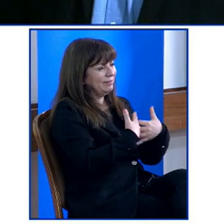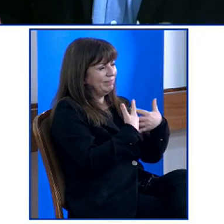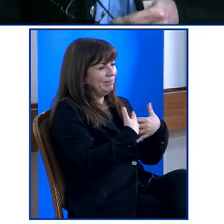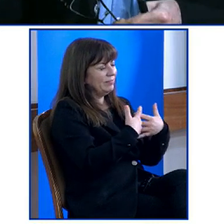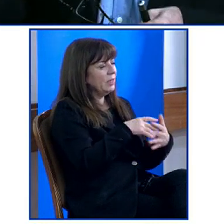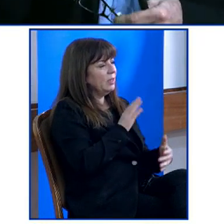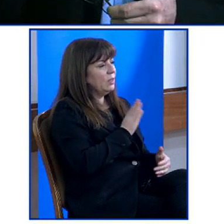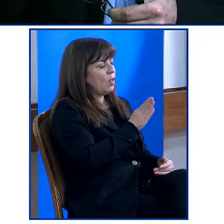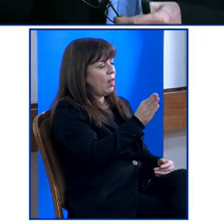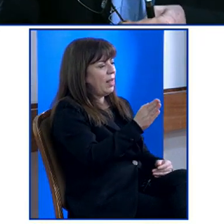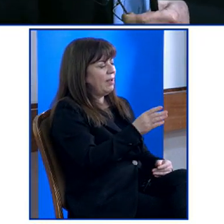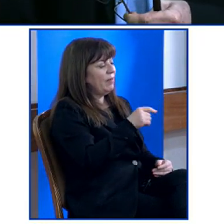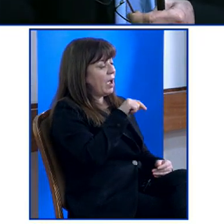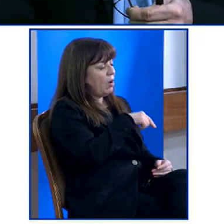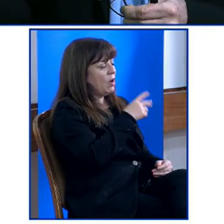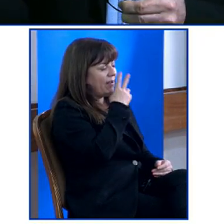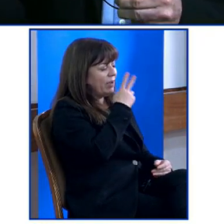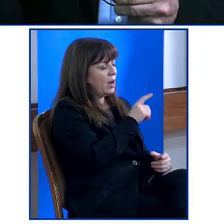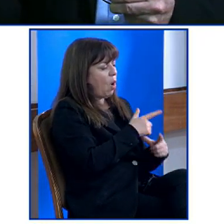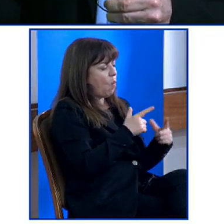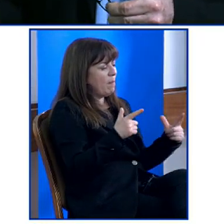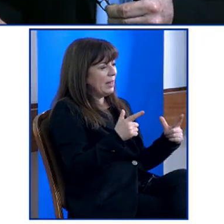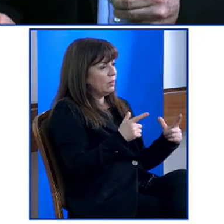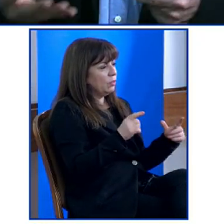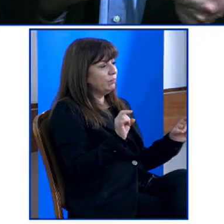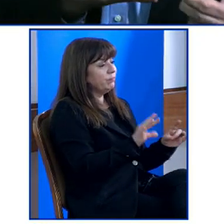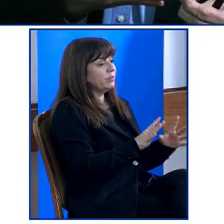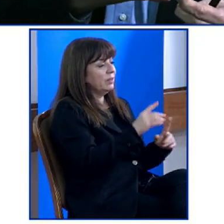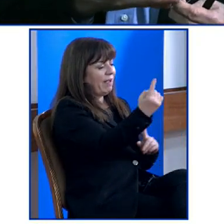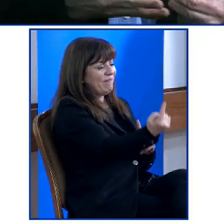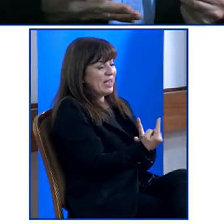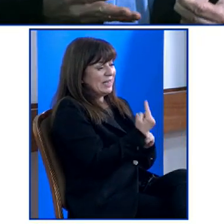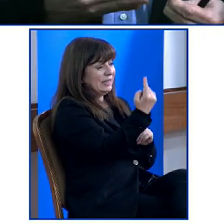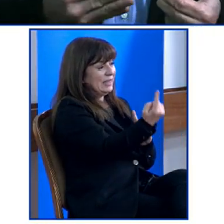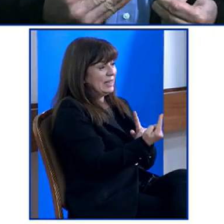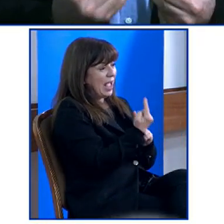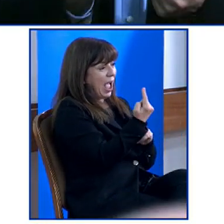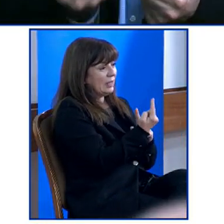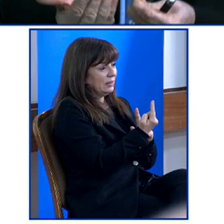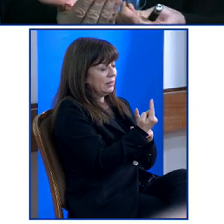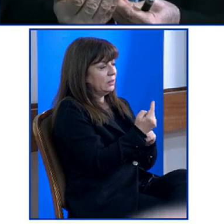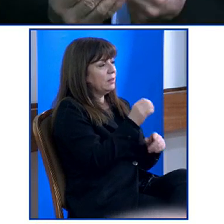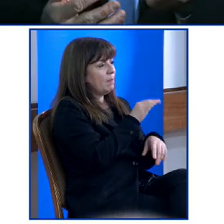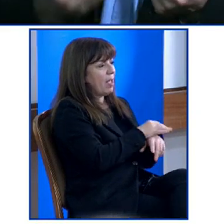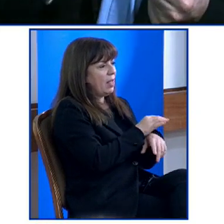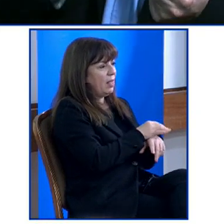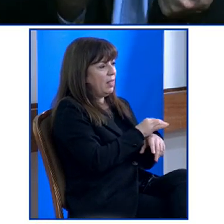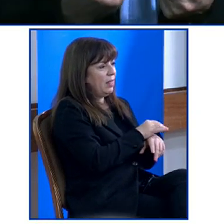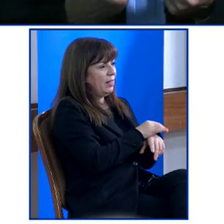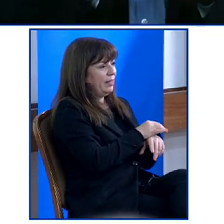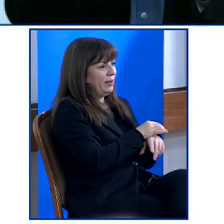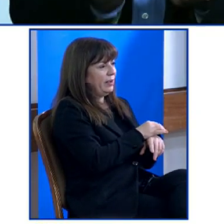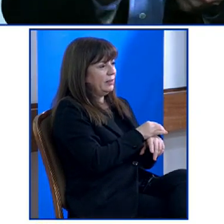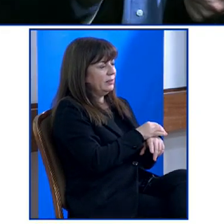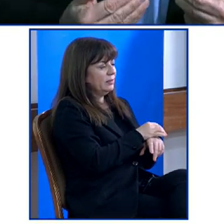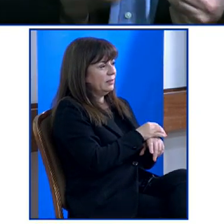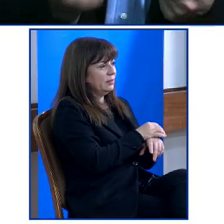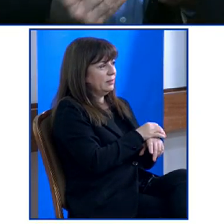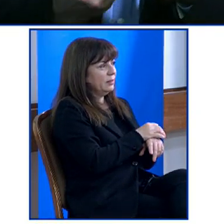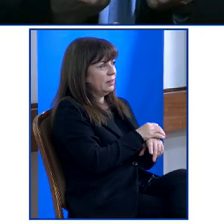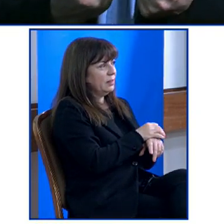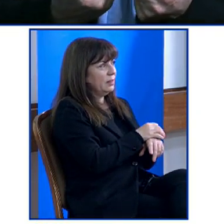el aumento de la probabilidad de visitas médicas, podríamos llamar el riesgo de visitas médicas, pero aquí hay